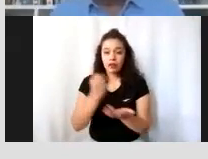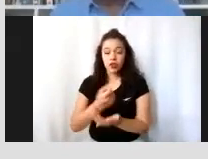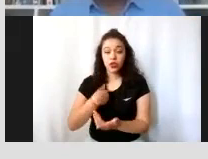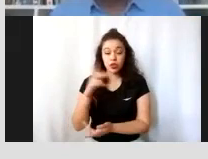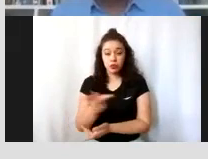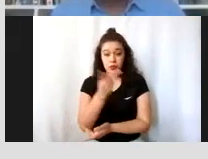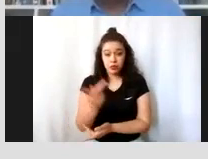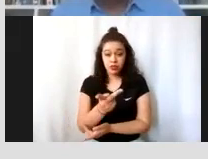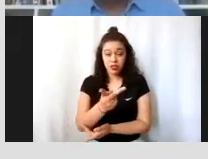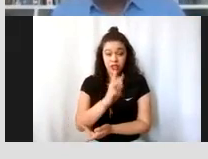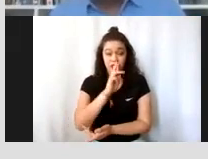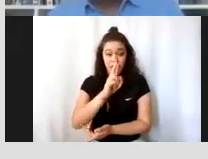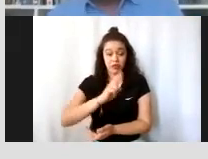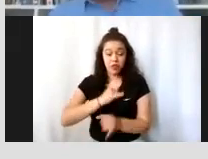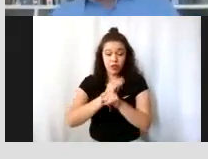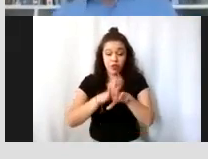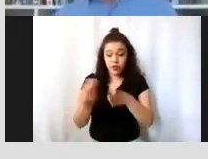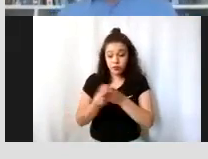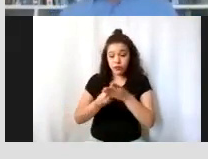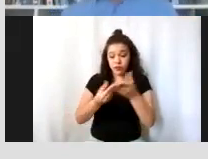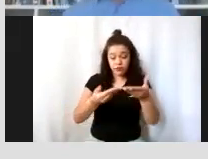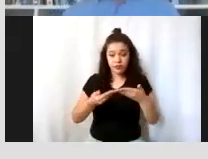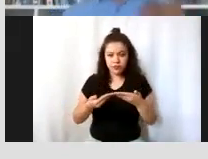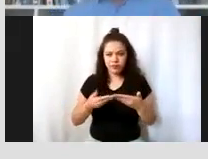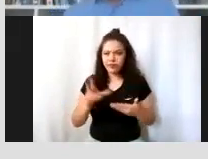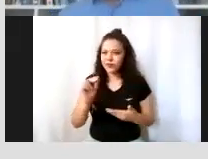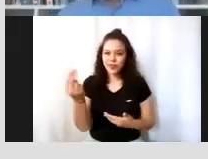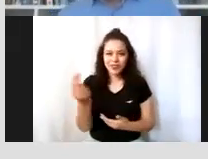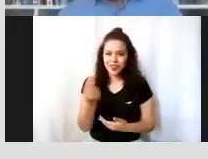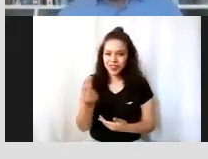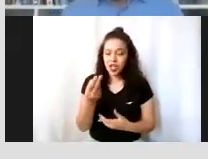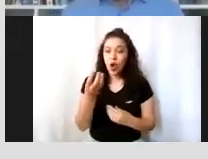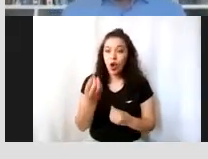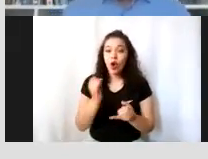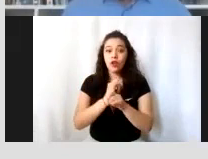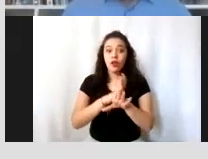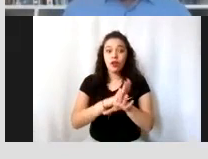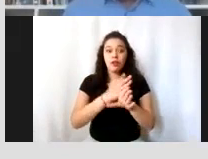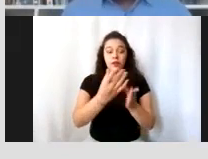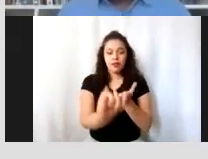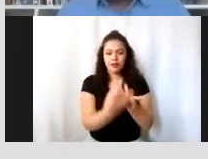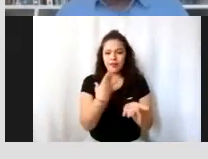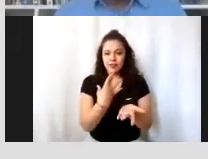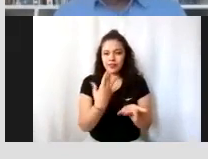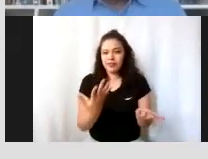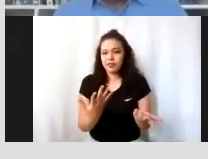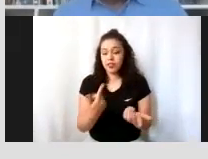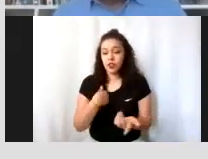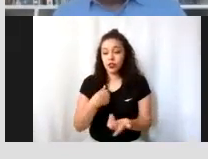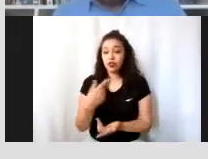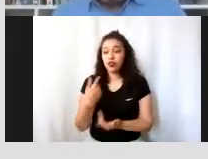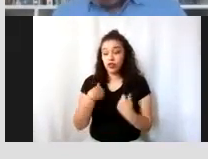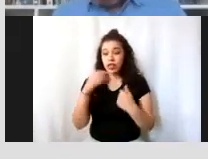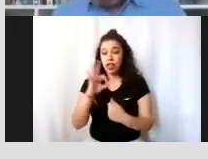pregunte me van a dar datos personales o no necesariamente por eso me van a transferir datos personales a mí, porque a lo mejor yo no soy,